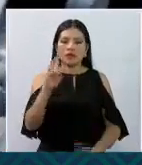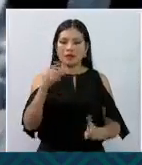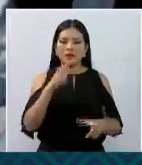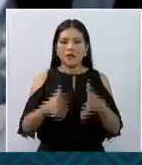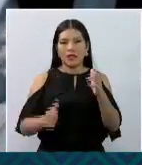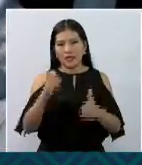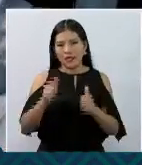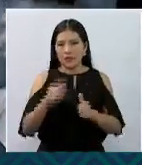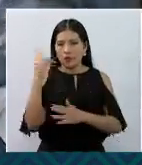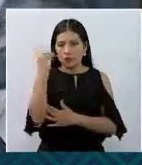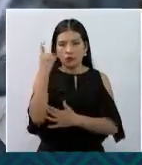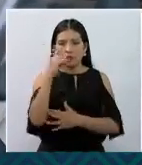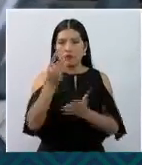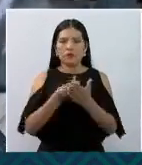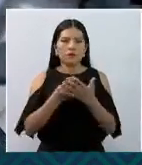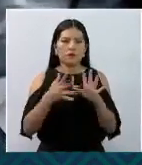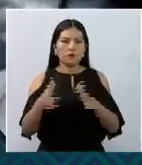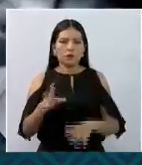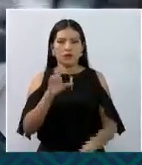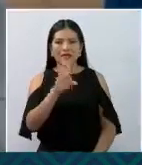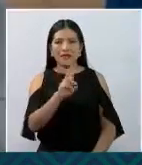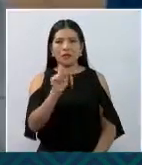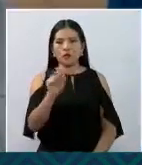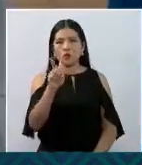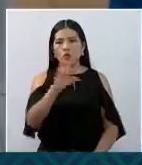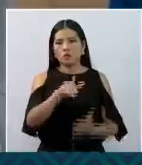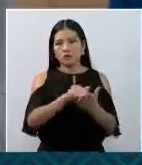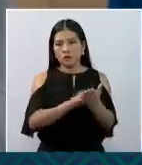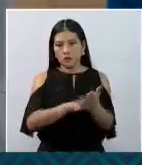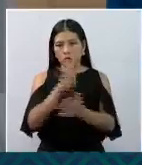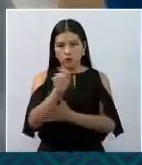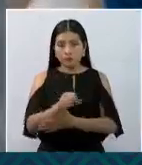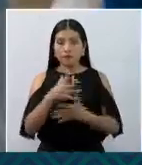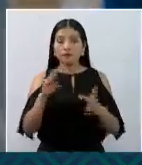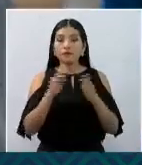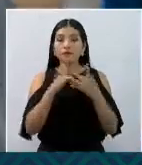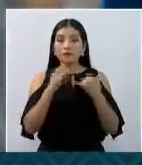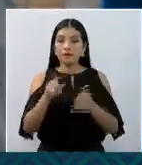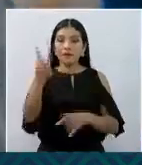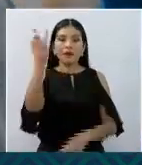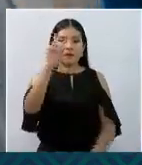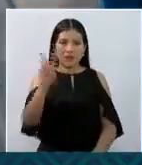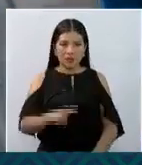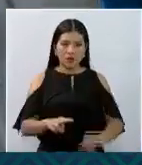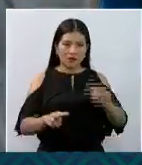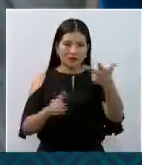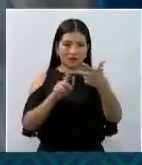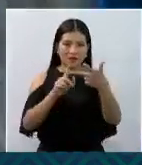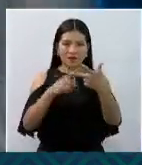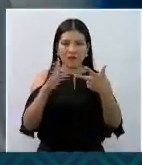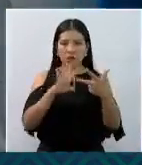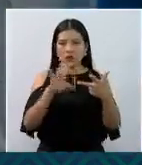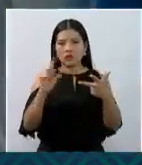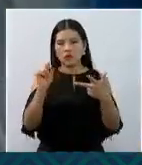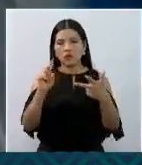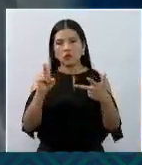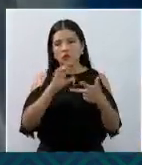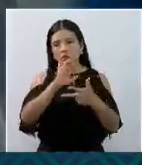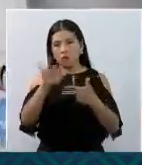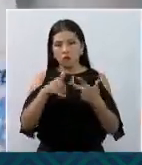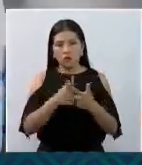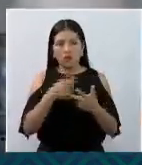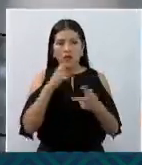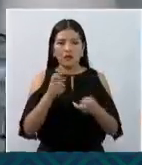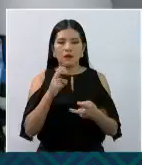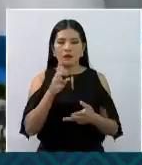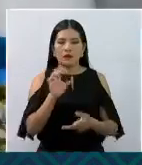leche boliviana por un monto de 6.2 millones de dólares. El tercer mercado es el venezolano, que demandó 46.7 toneladas por un valor de